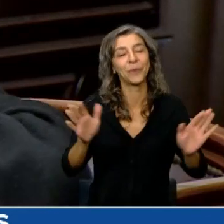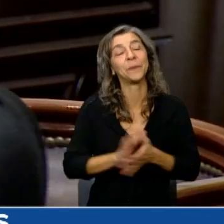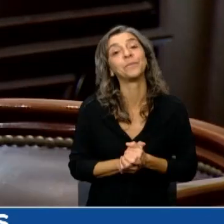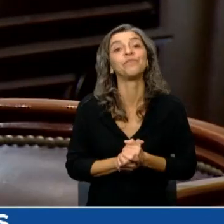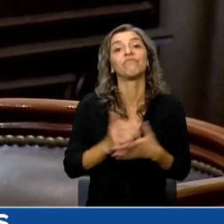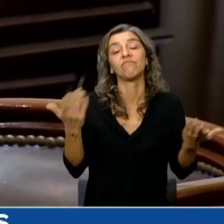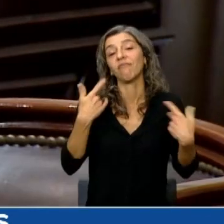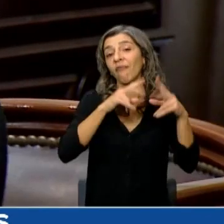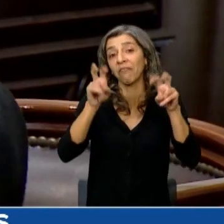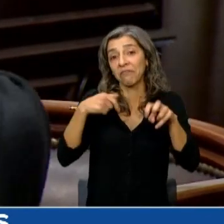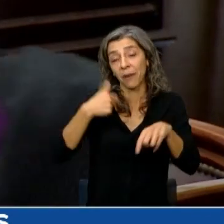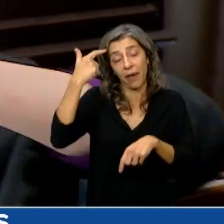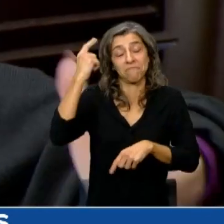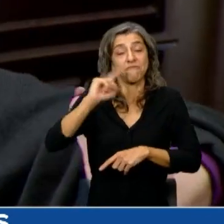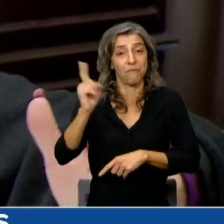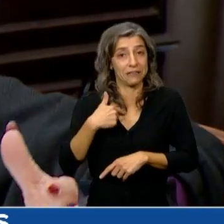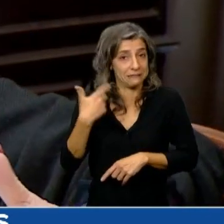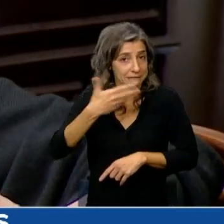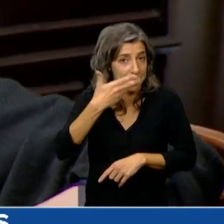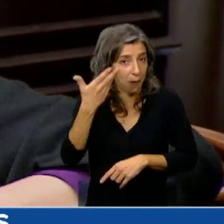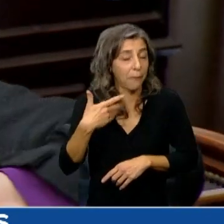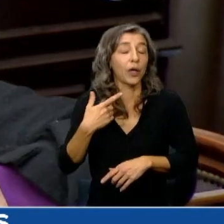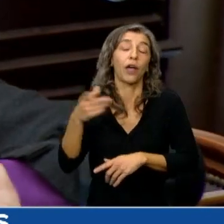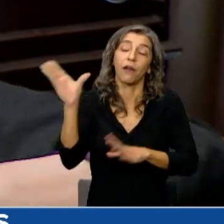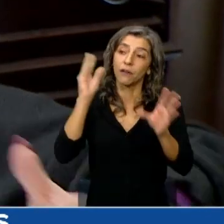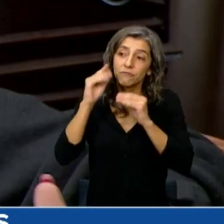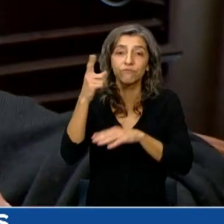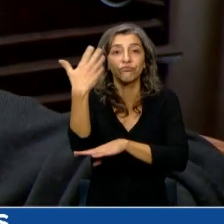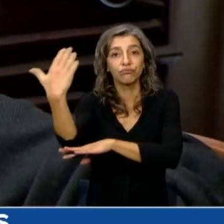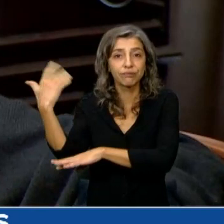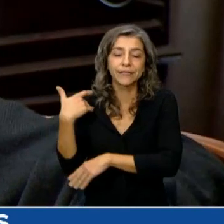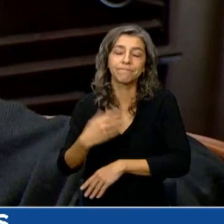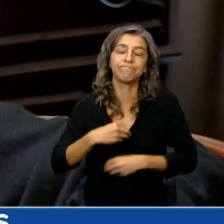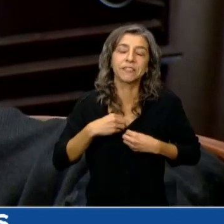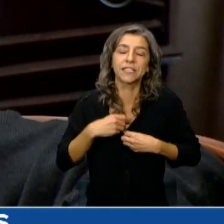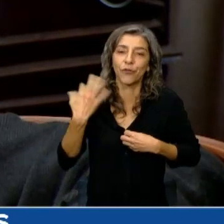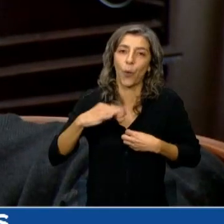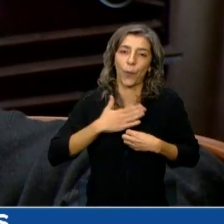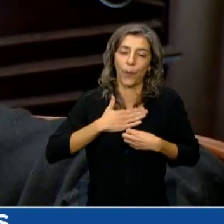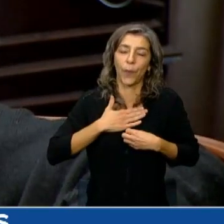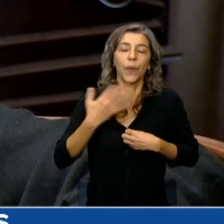Presidenta, pero escuchando algunos discursos me veo en la obligación de hablar.